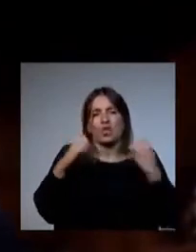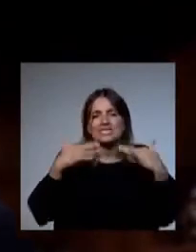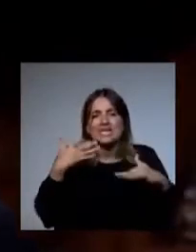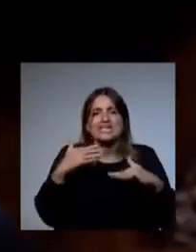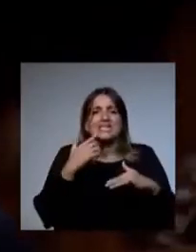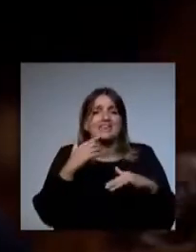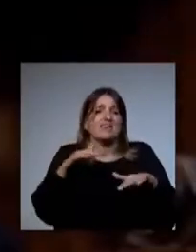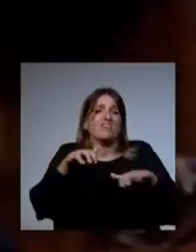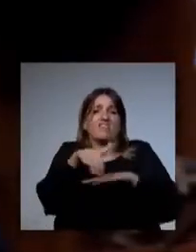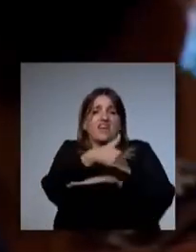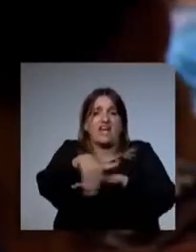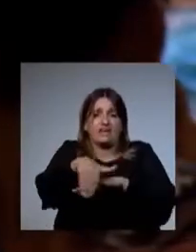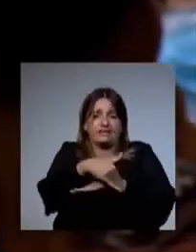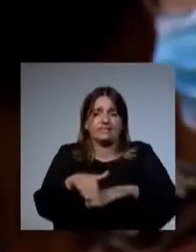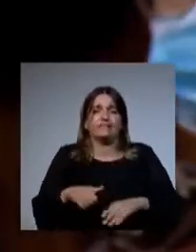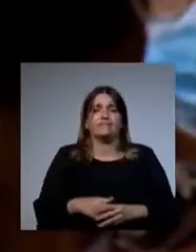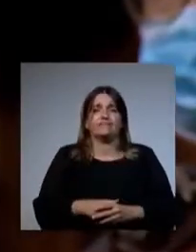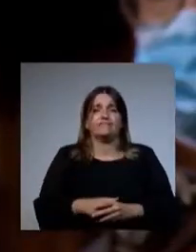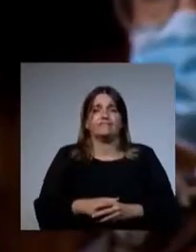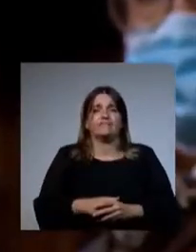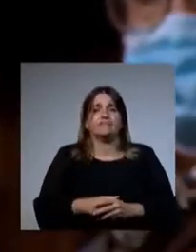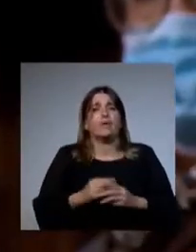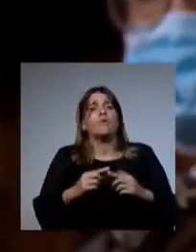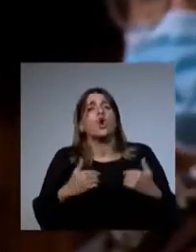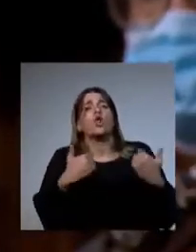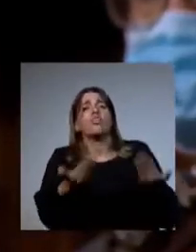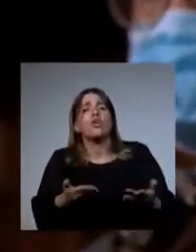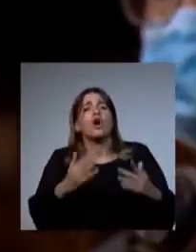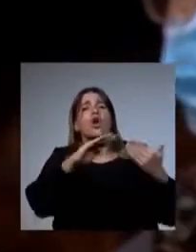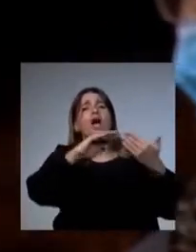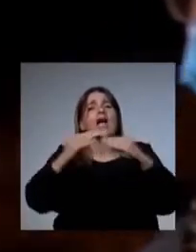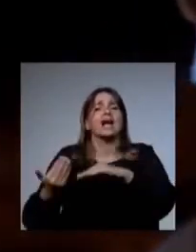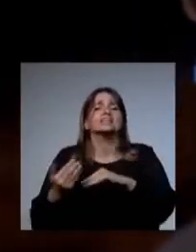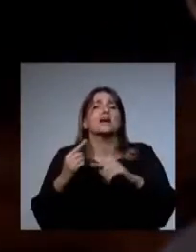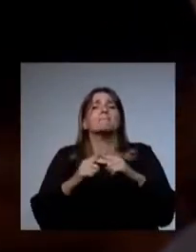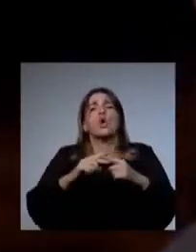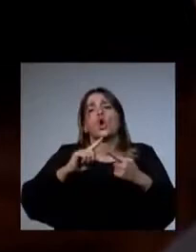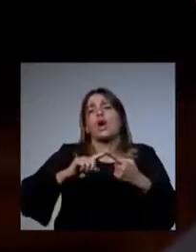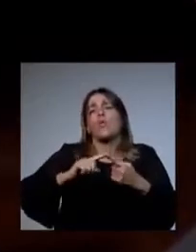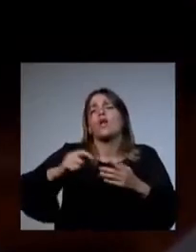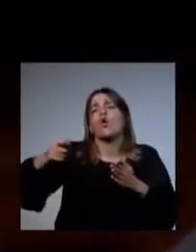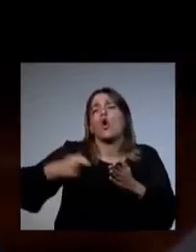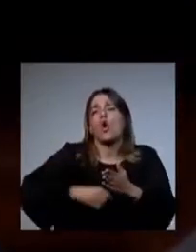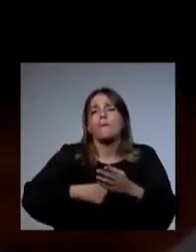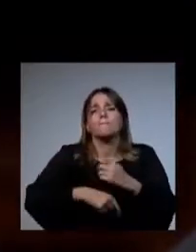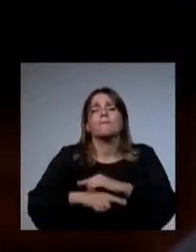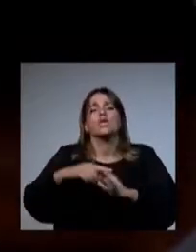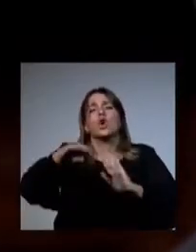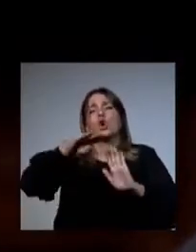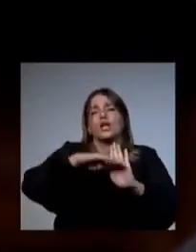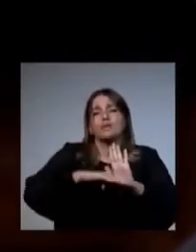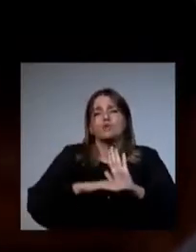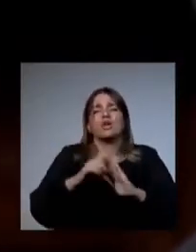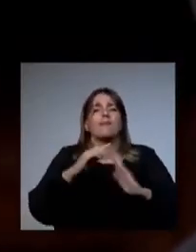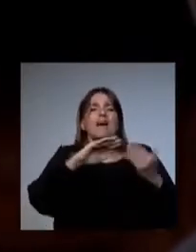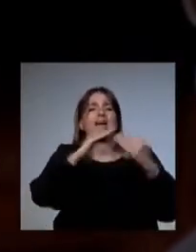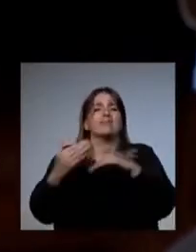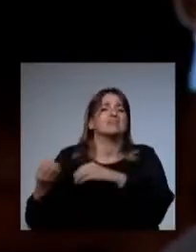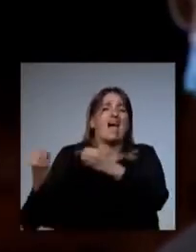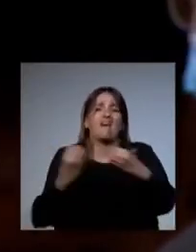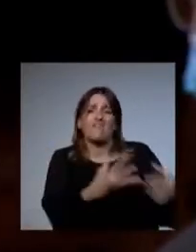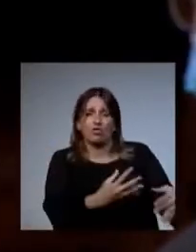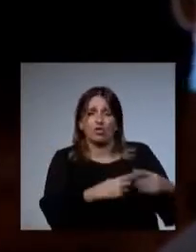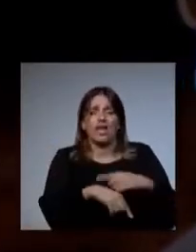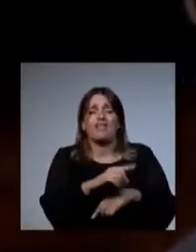de calle, mediante el otorgamiento de viviendas a través del convenio con el programa Fincas Abandonadas de